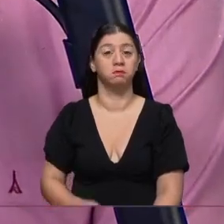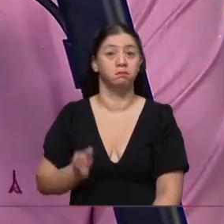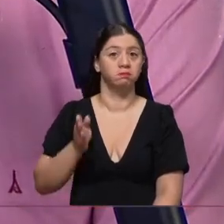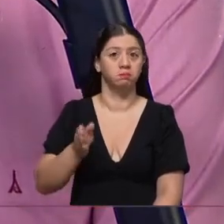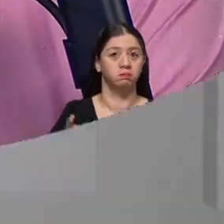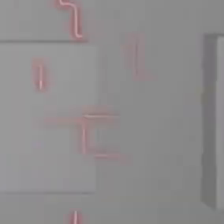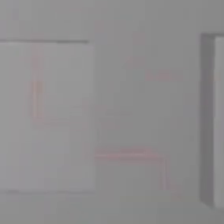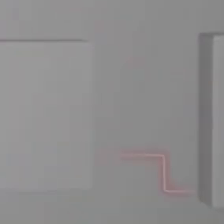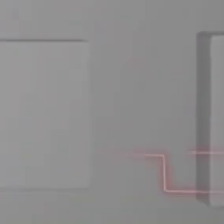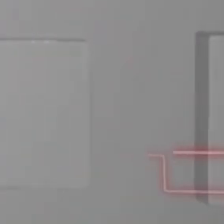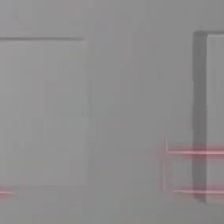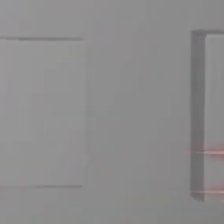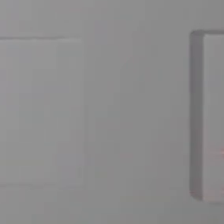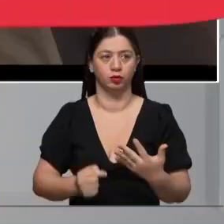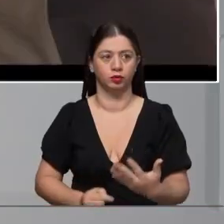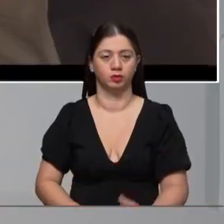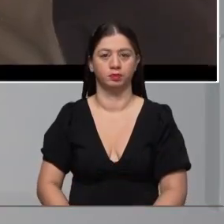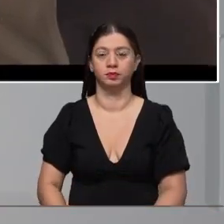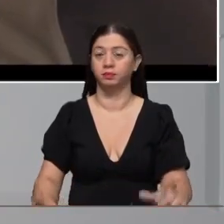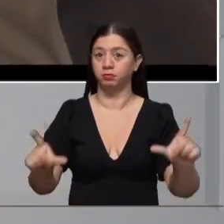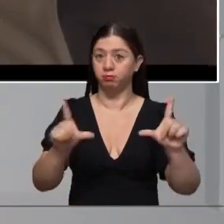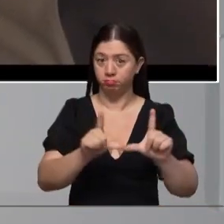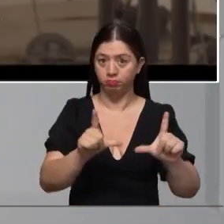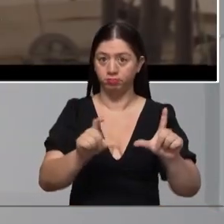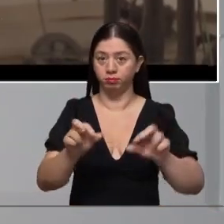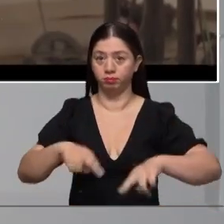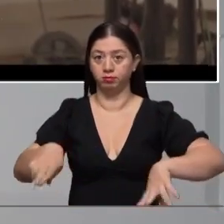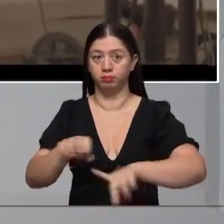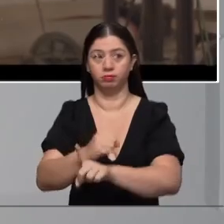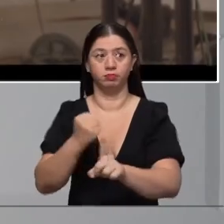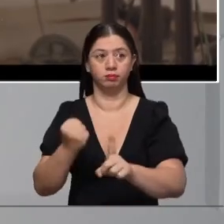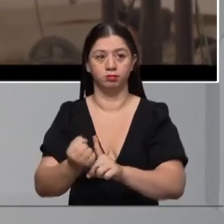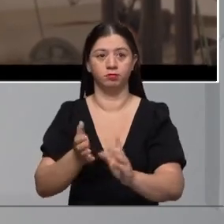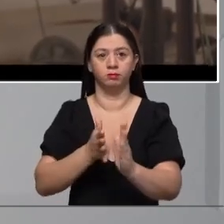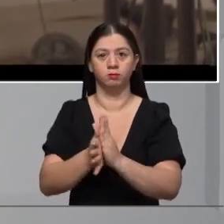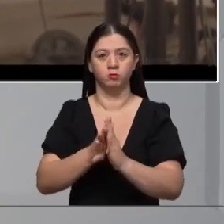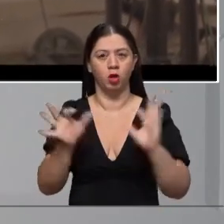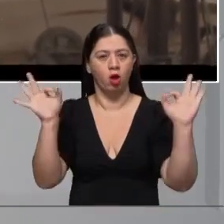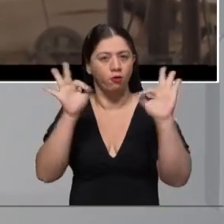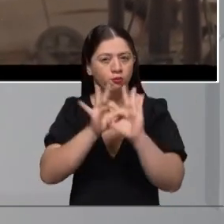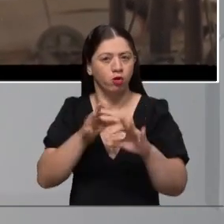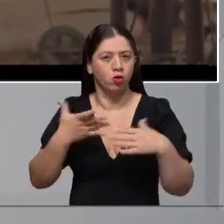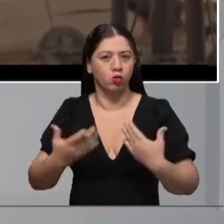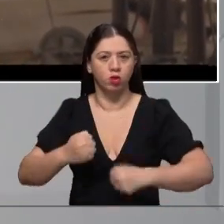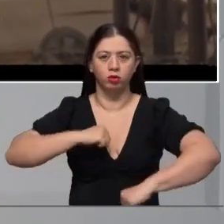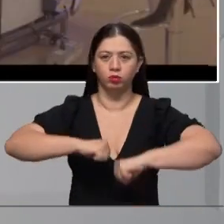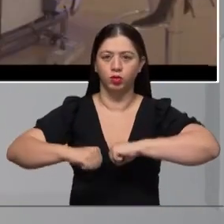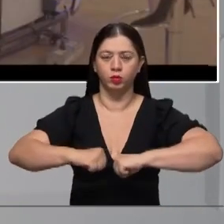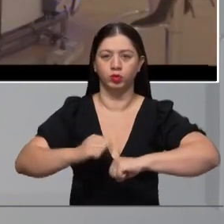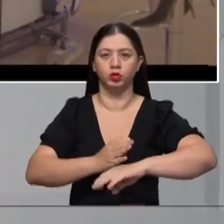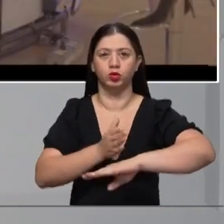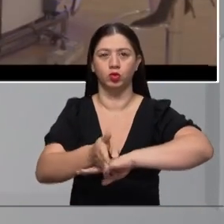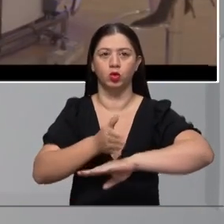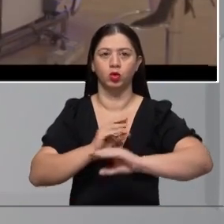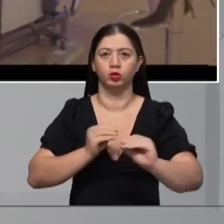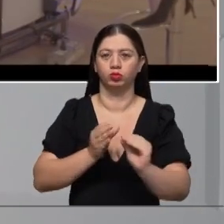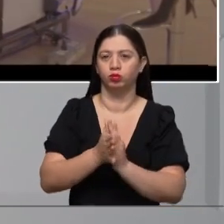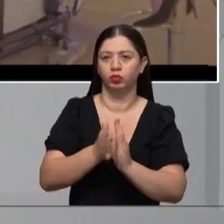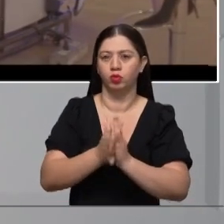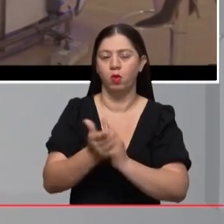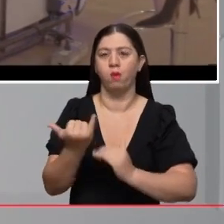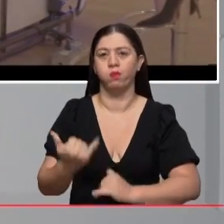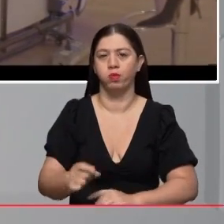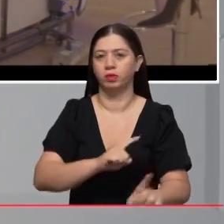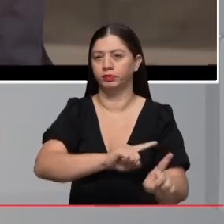Gigi, sobre todo para la televisión y nuestras plataformas digitales. Lo primero es que nos vamos a enfocar en producir contenidos, o ya nos estamos enfocando en